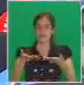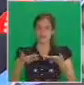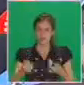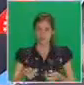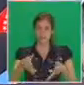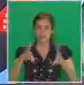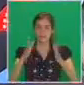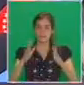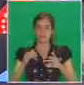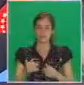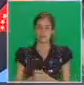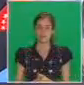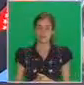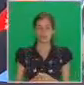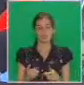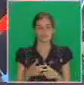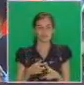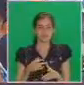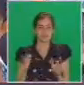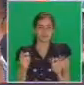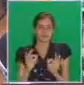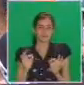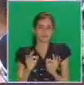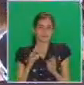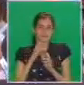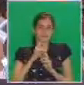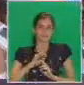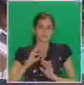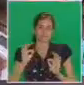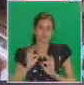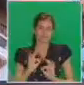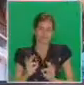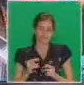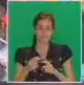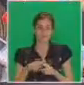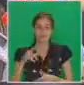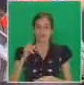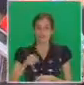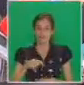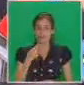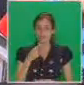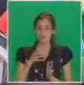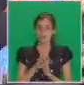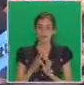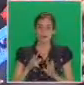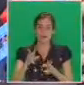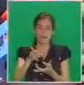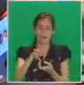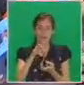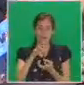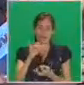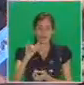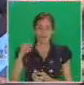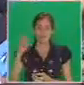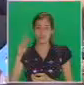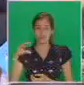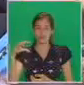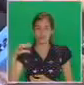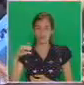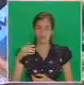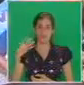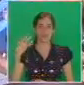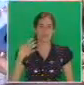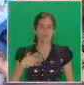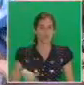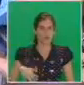inmueble, lo cual no se cumplieron. Una de las tantas también fue el cobro ilegal del IPC, donde era una suma